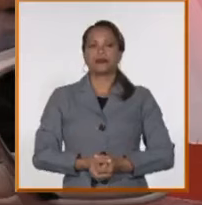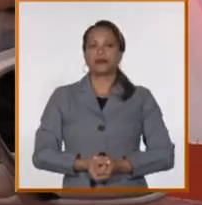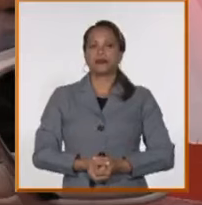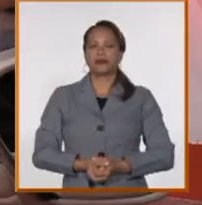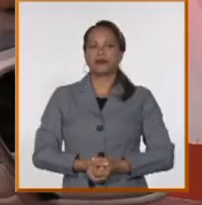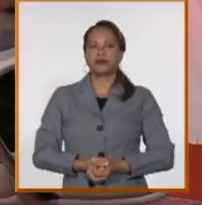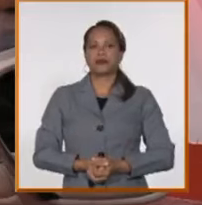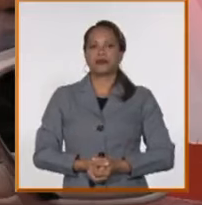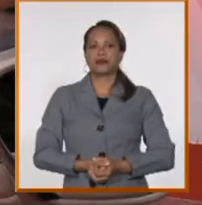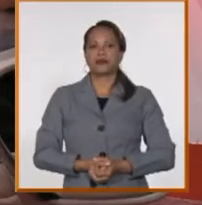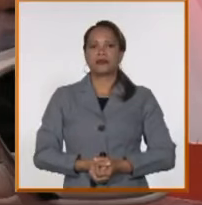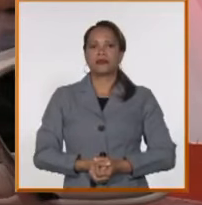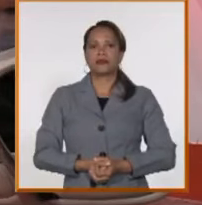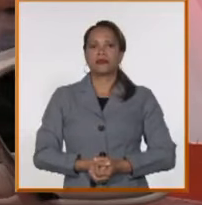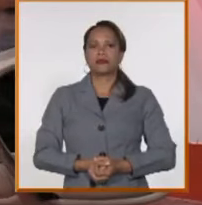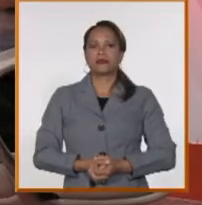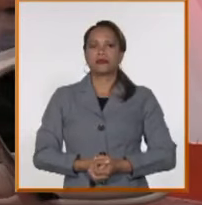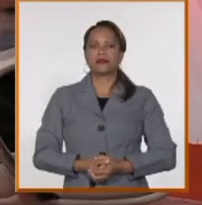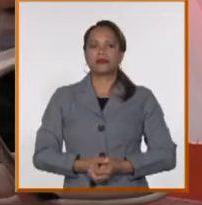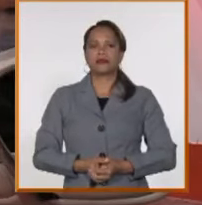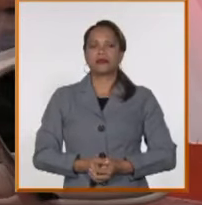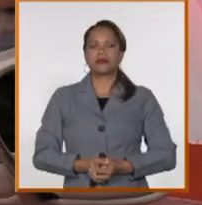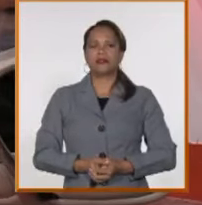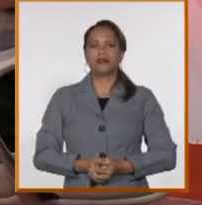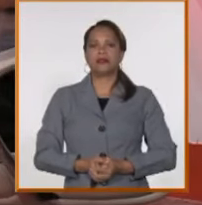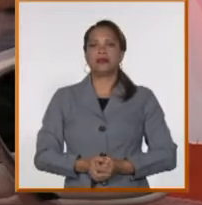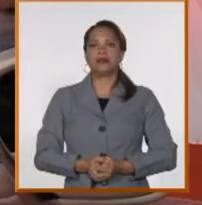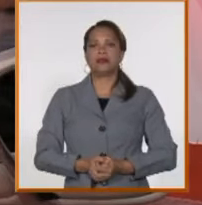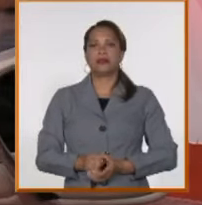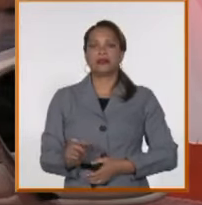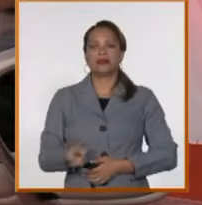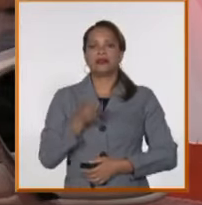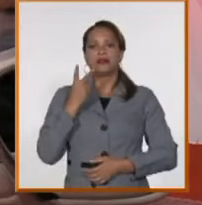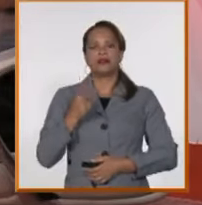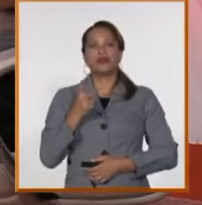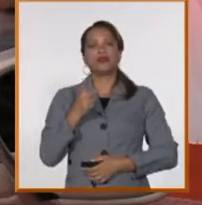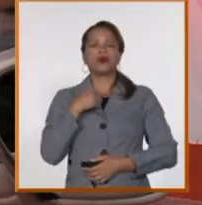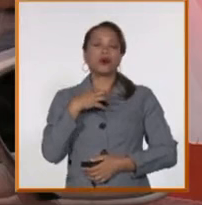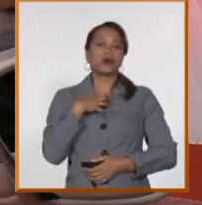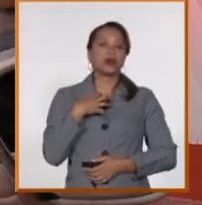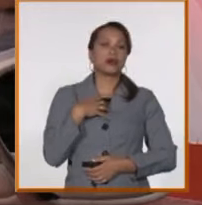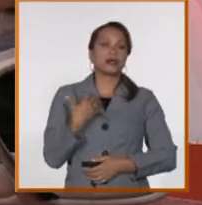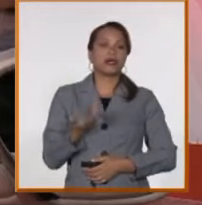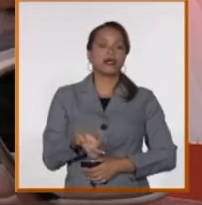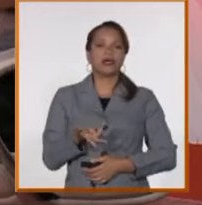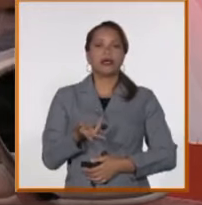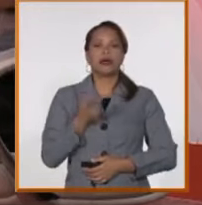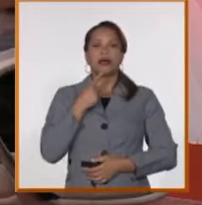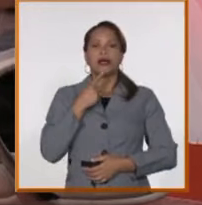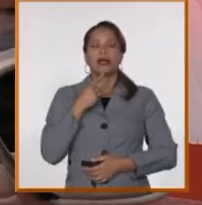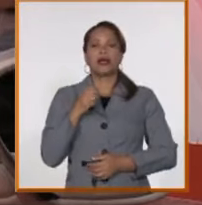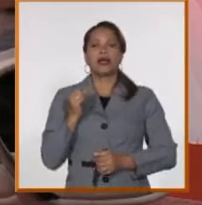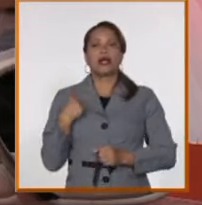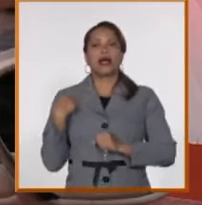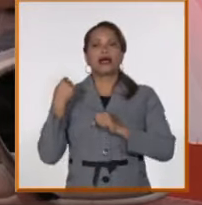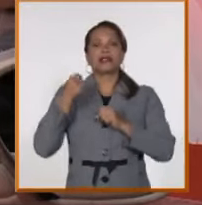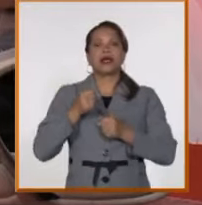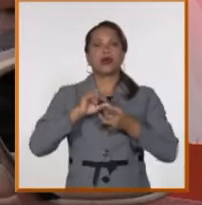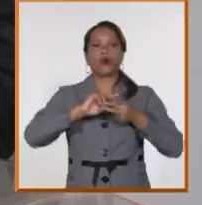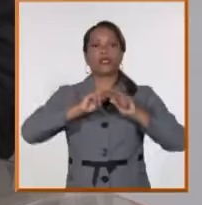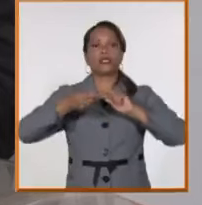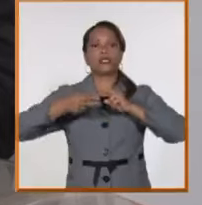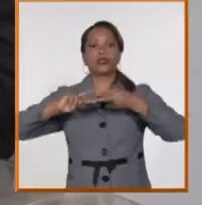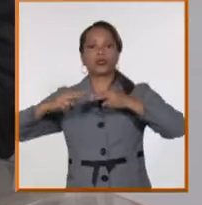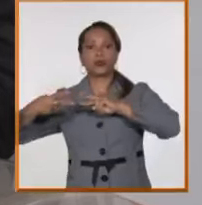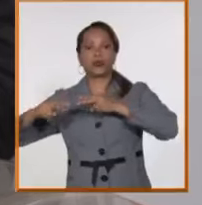tenemos dos productoras de colchones duj copo y Confort dos que se dedican a sacos y y soga que es texoro